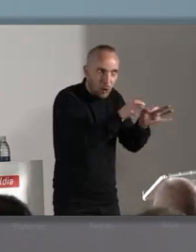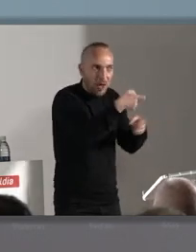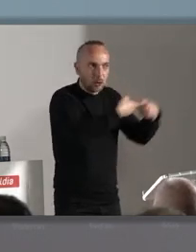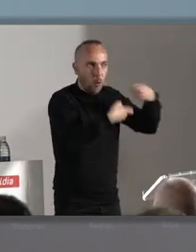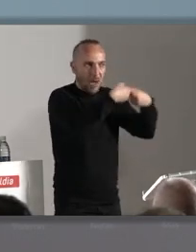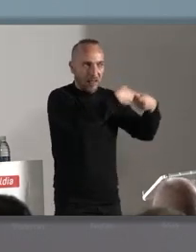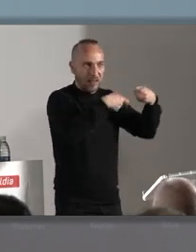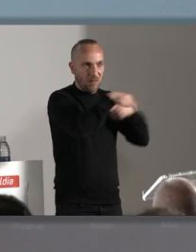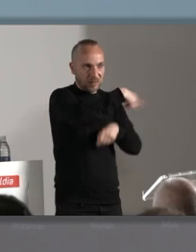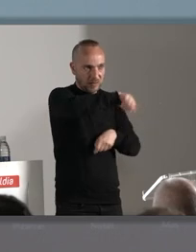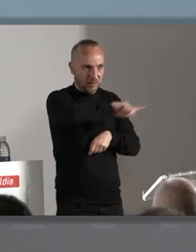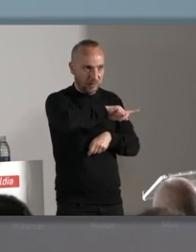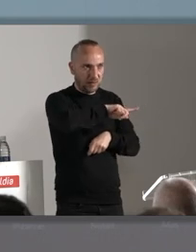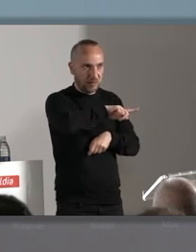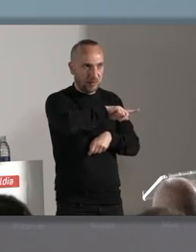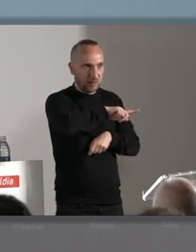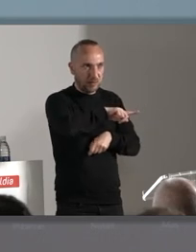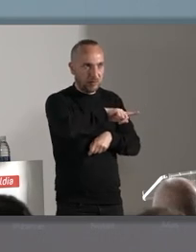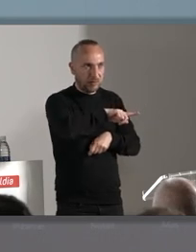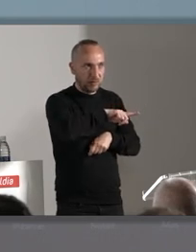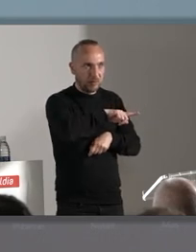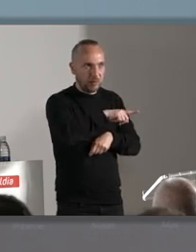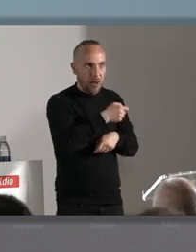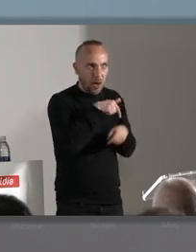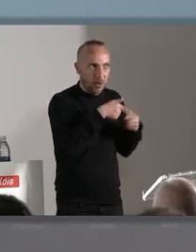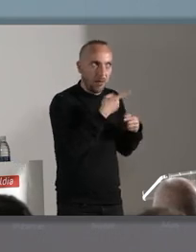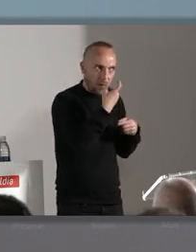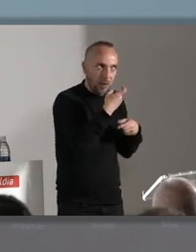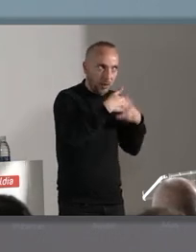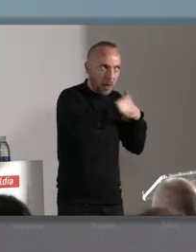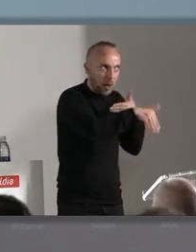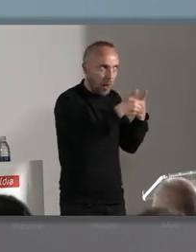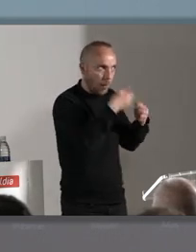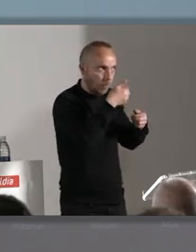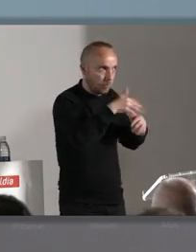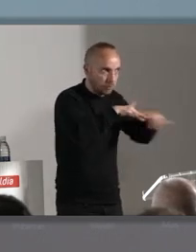que como decía, todavía queda bastante campo para recorrer.